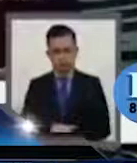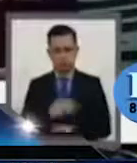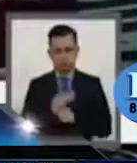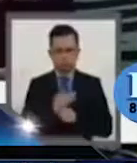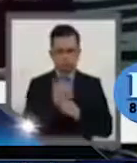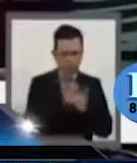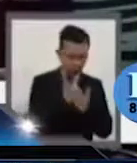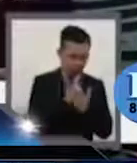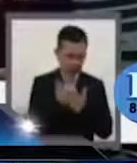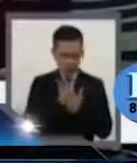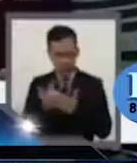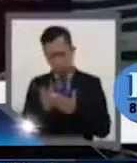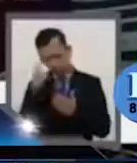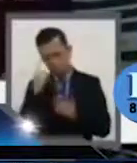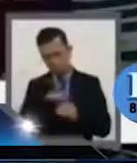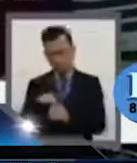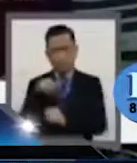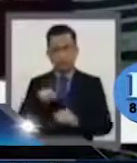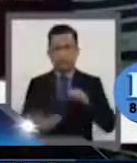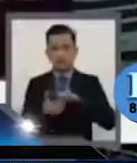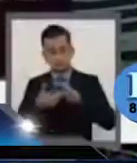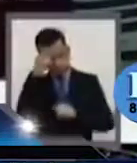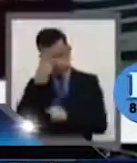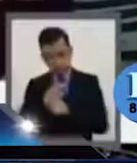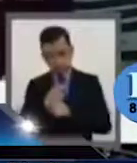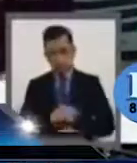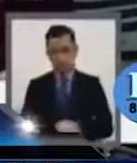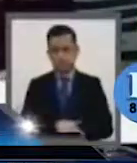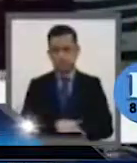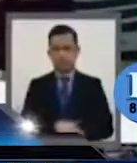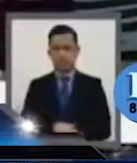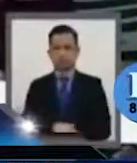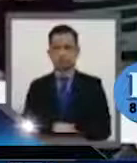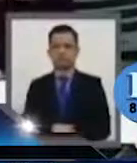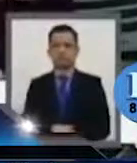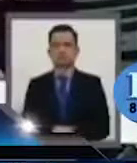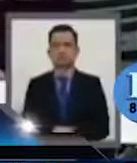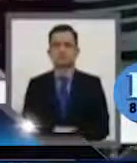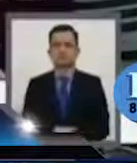no quisieron, lo quieren mostrar como un gran logro, y sí es una